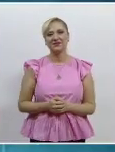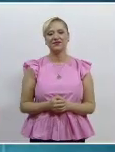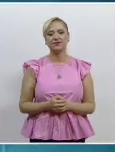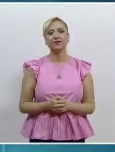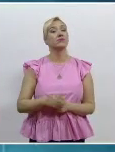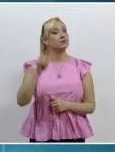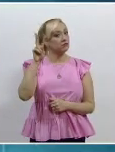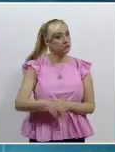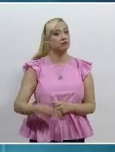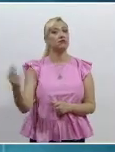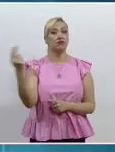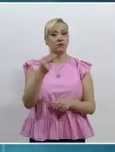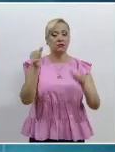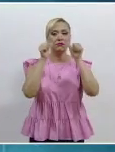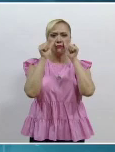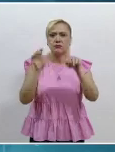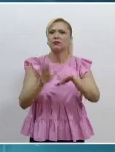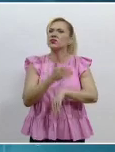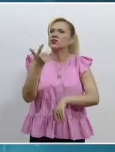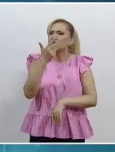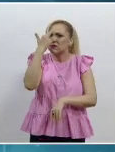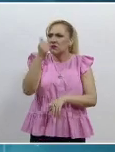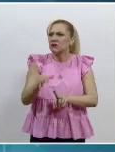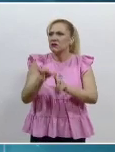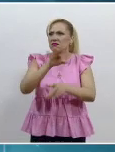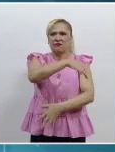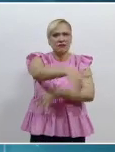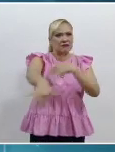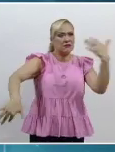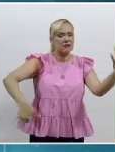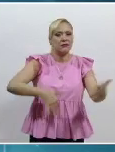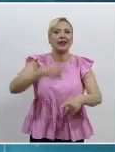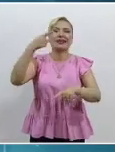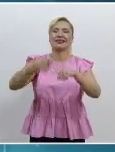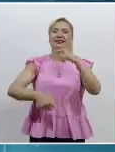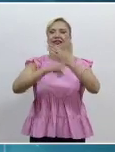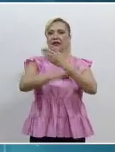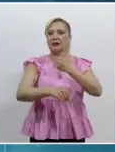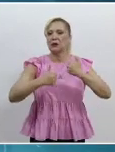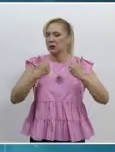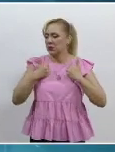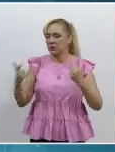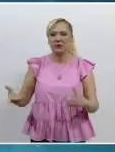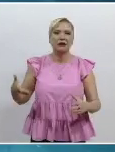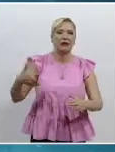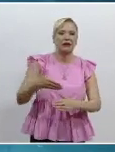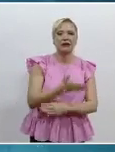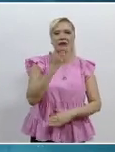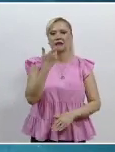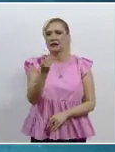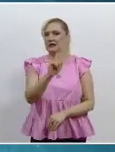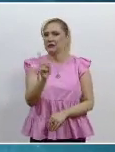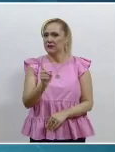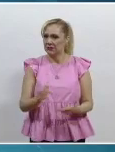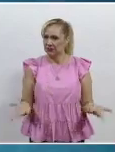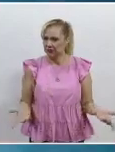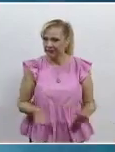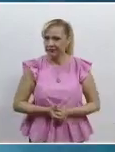Es necesario atender las causas que originan la violencia para evitar que los jóvenes incurran en prácticas delictivas.